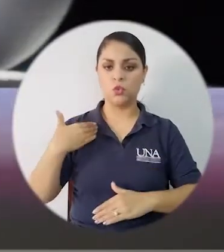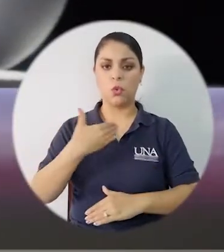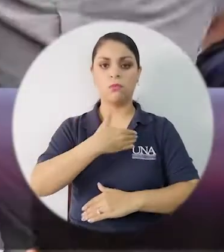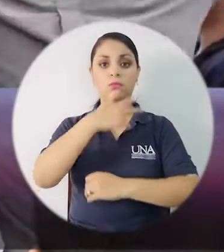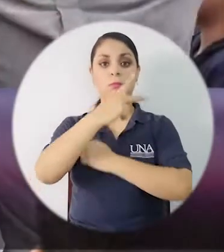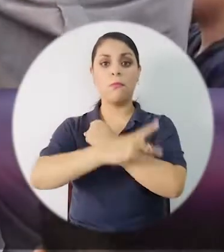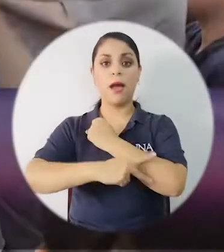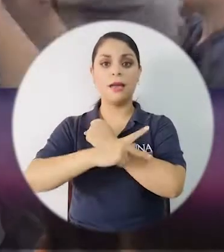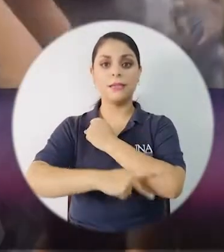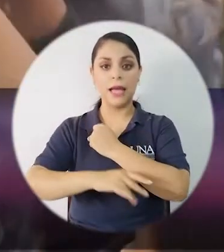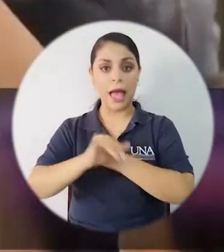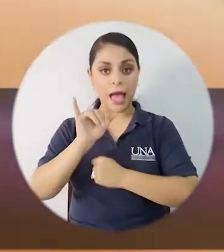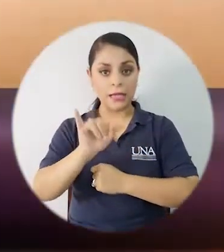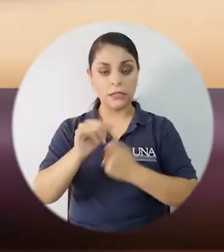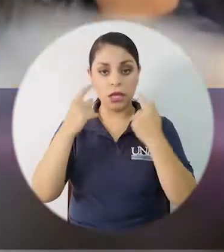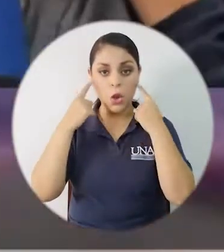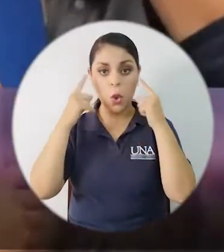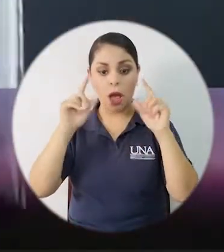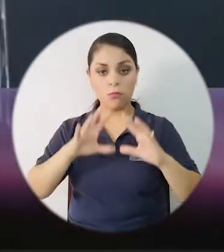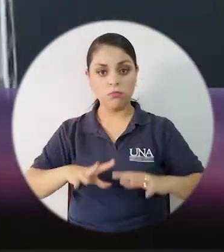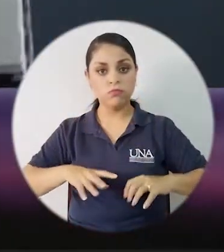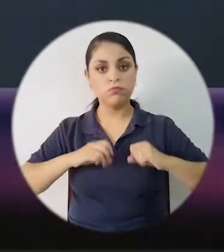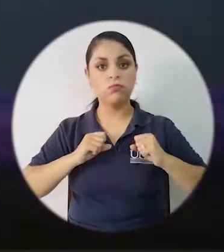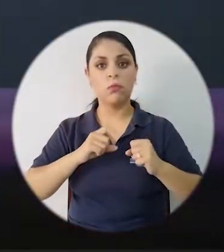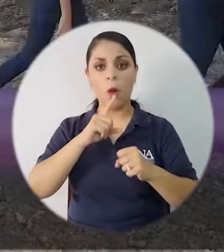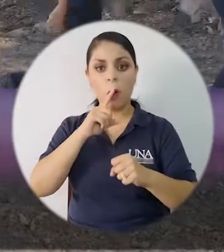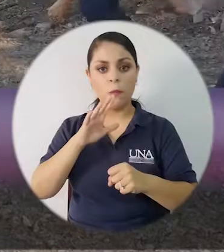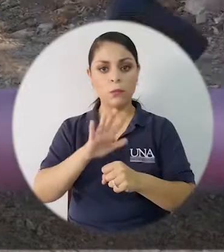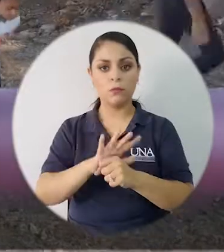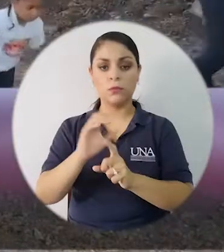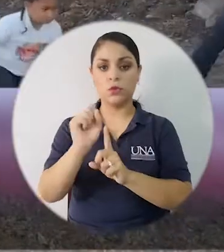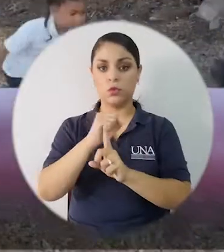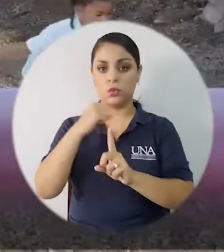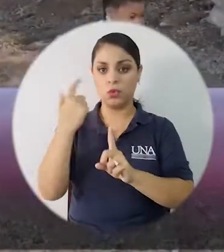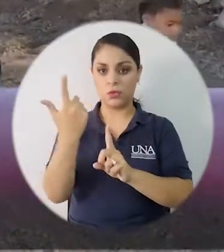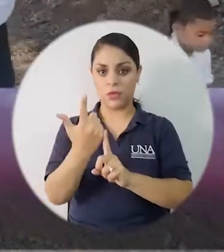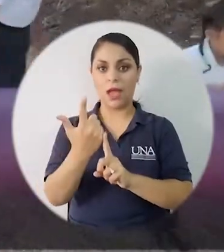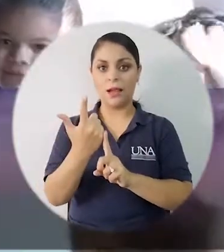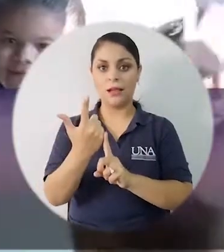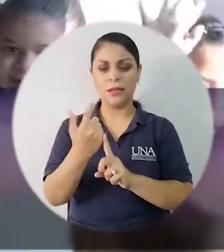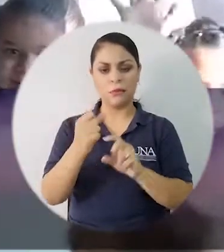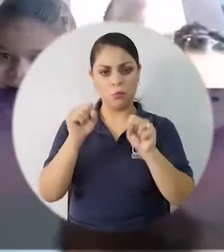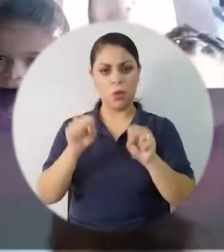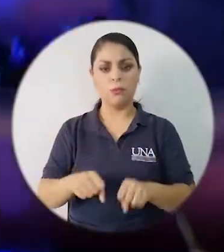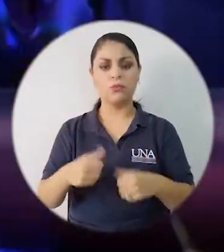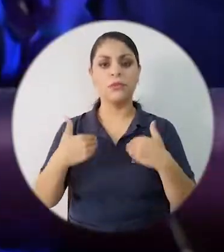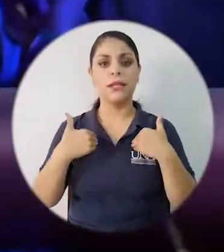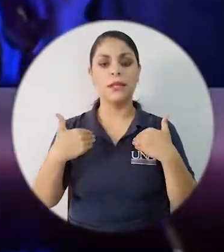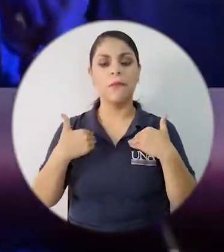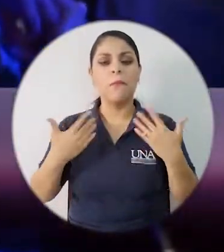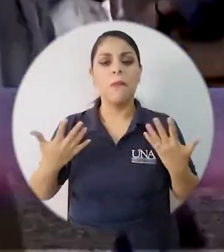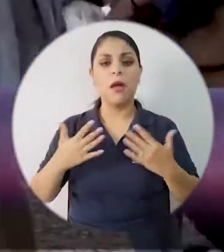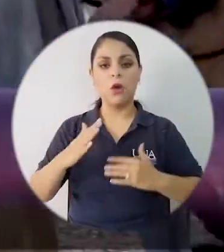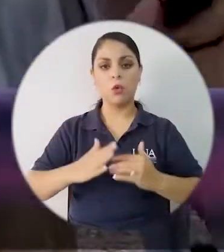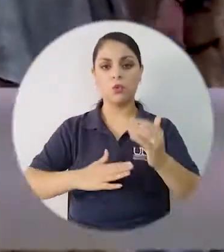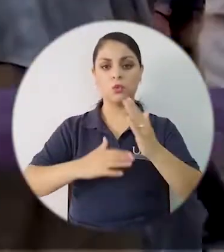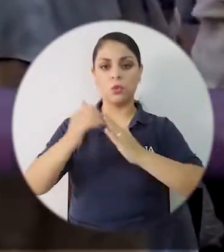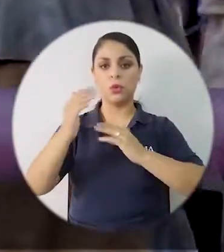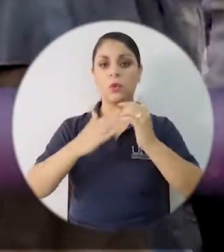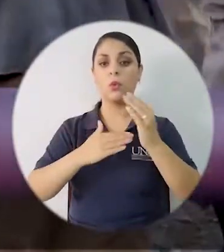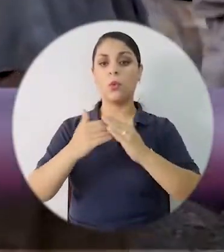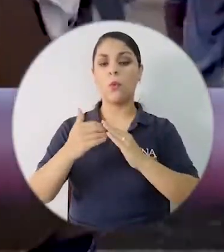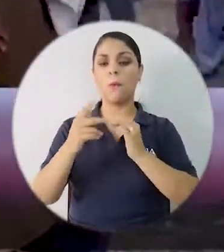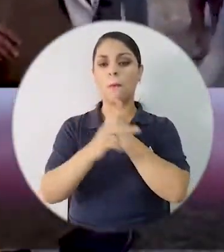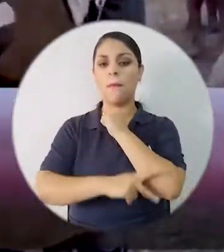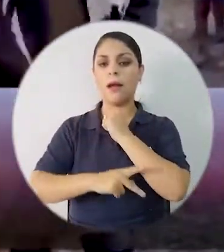lo que somos como país, solo así es como podemos adquirir ese compromiso social que nos compete para poder